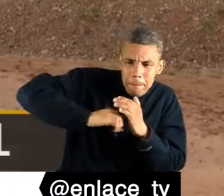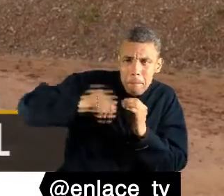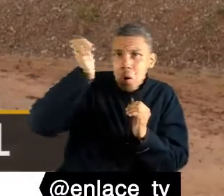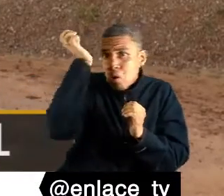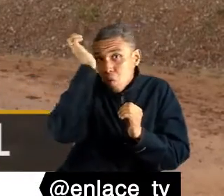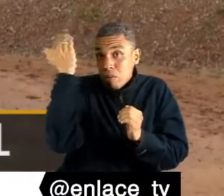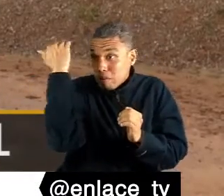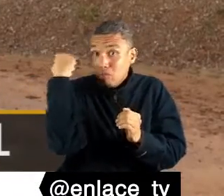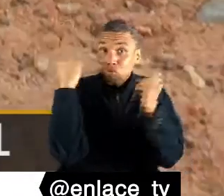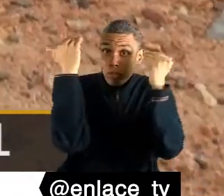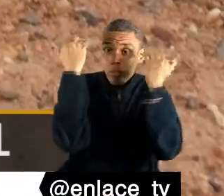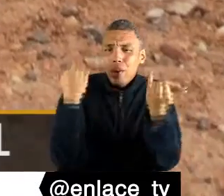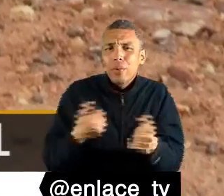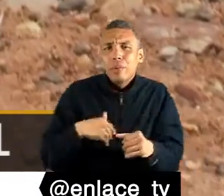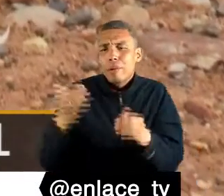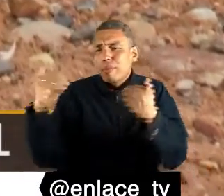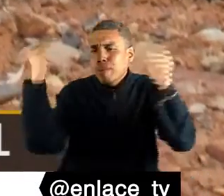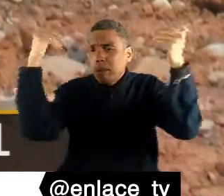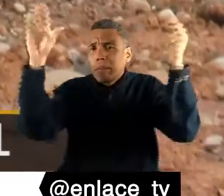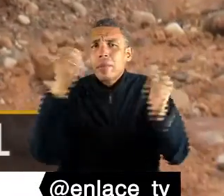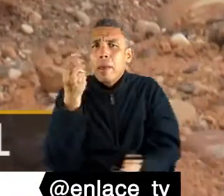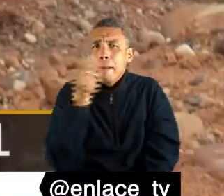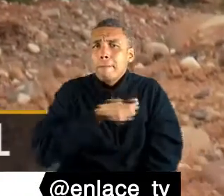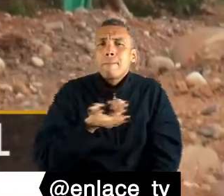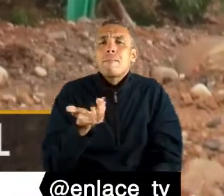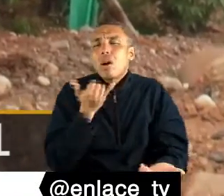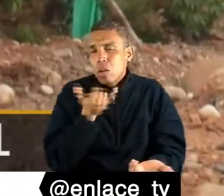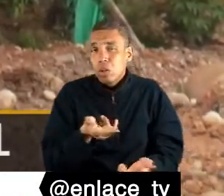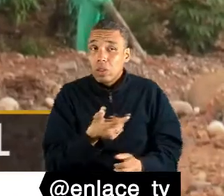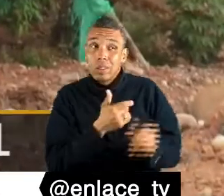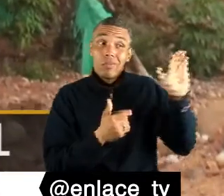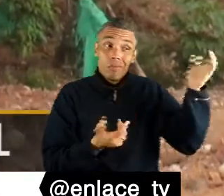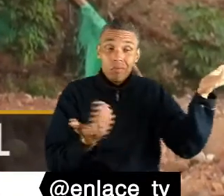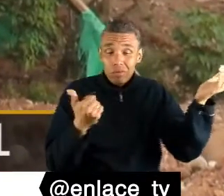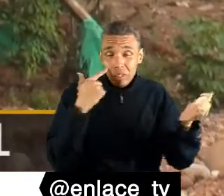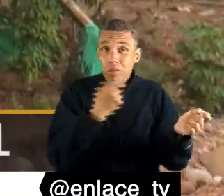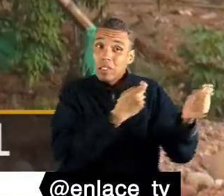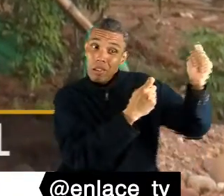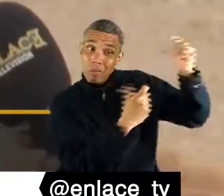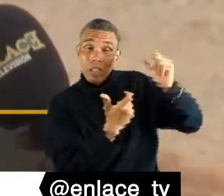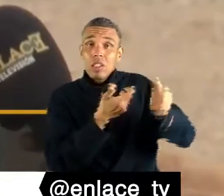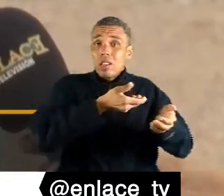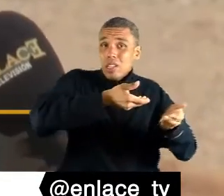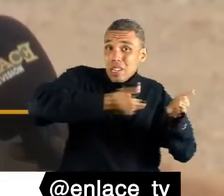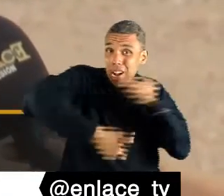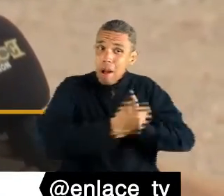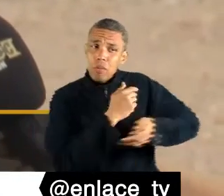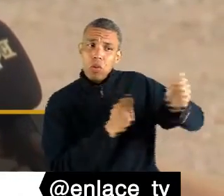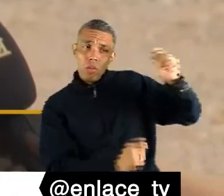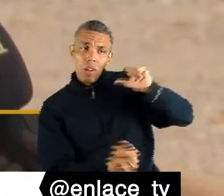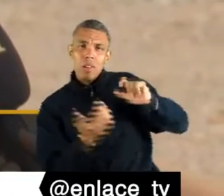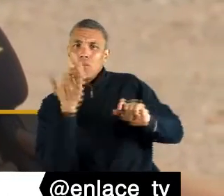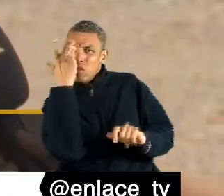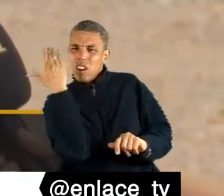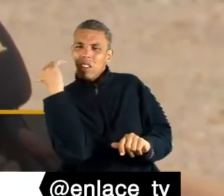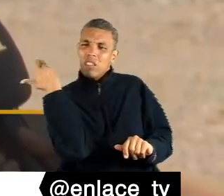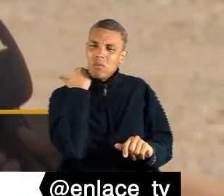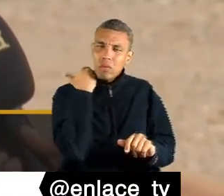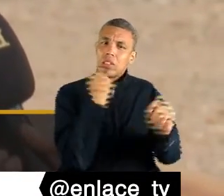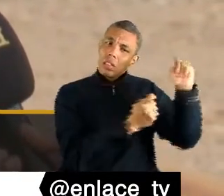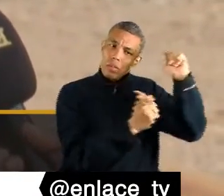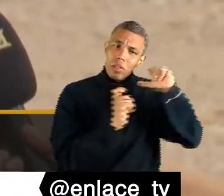municipio y a Ecopetrol para que se tenga en cuenta su reclamo y se haga efectivo el pago de la indemnización. Hace 2 años que estoy reclamándolo